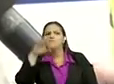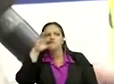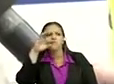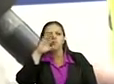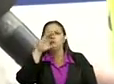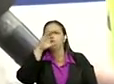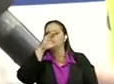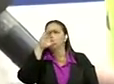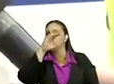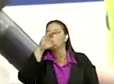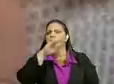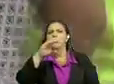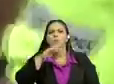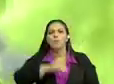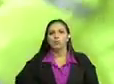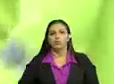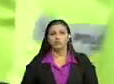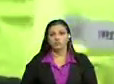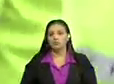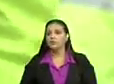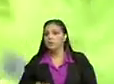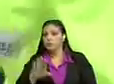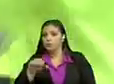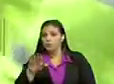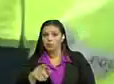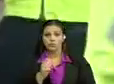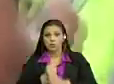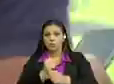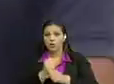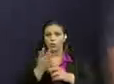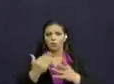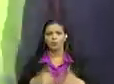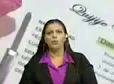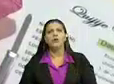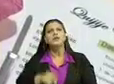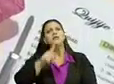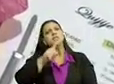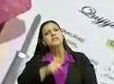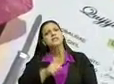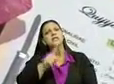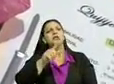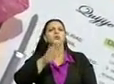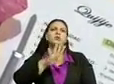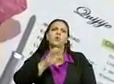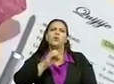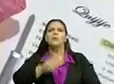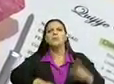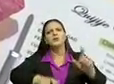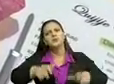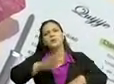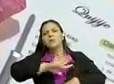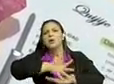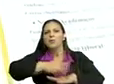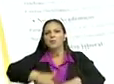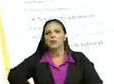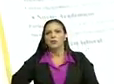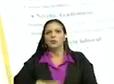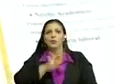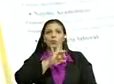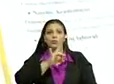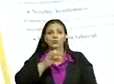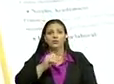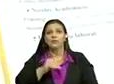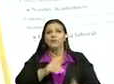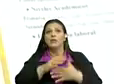de $50 a $80. Estamos hablando de más de $5,000. Sí, más o menos aproximadamente. Tenemos algunas evidencias,